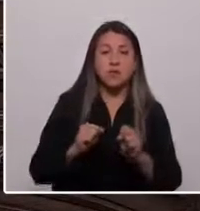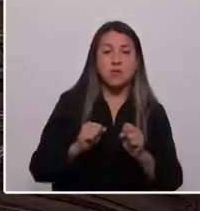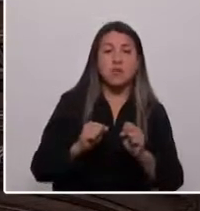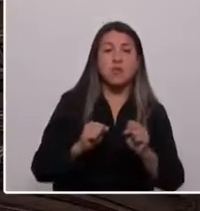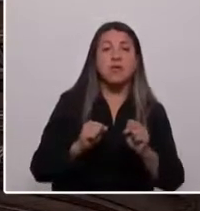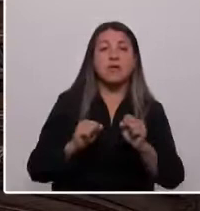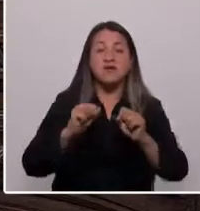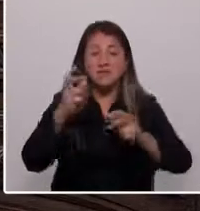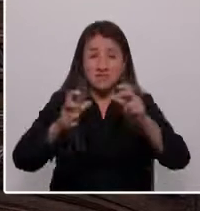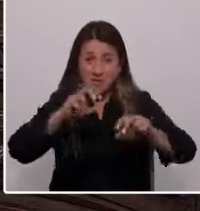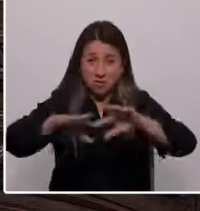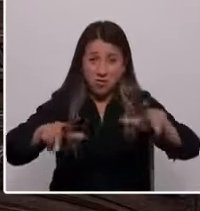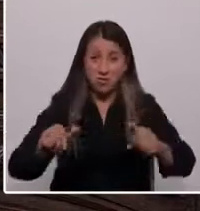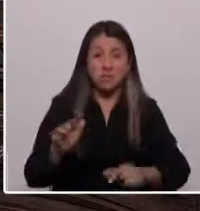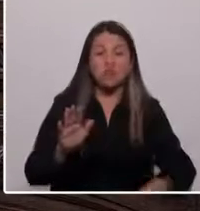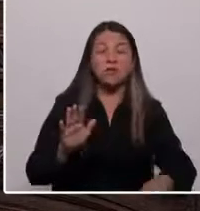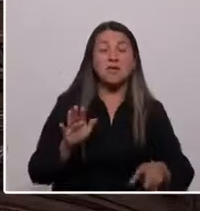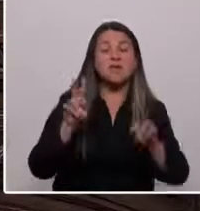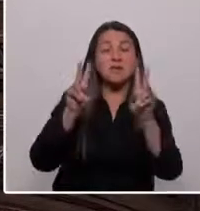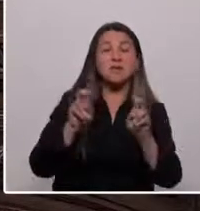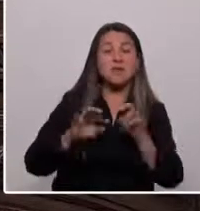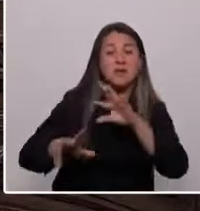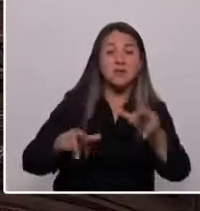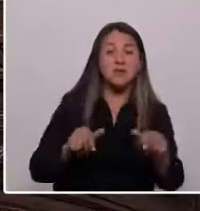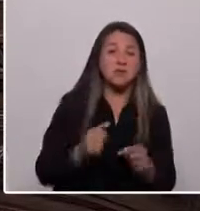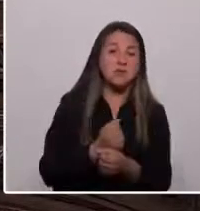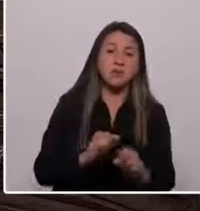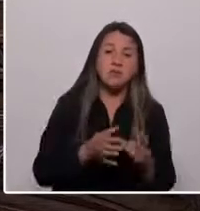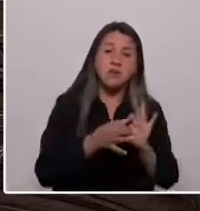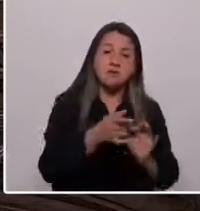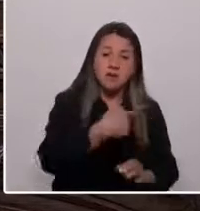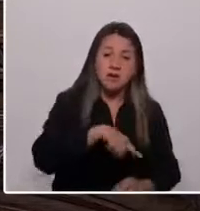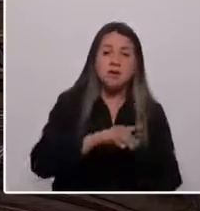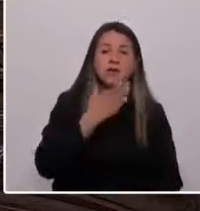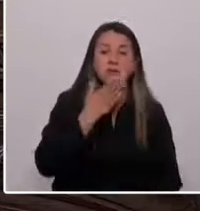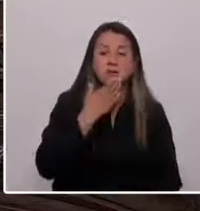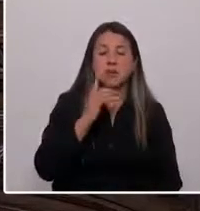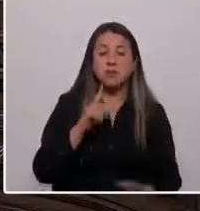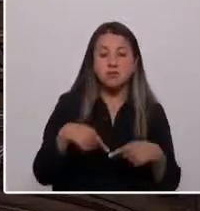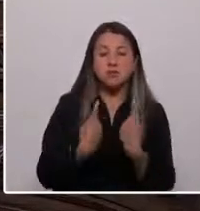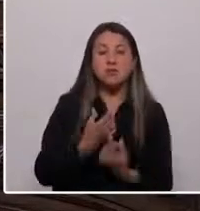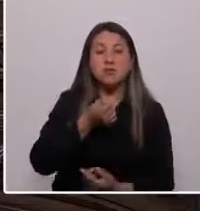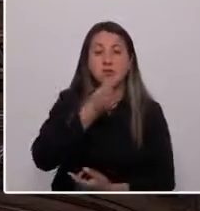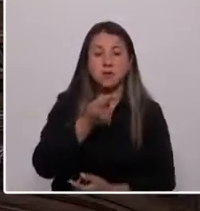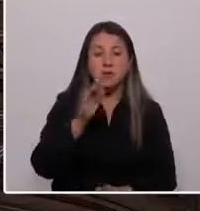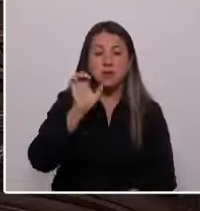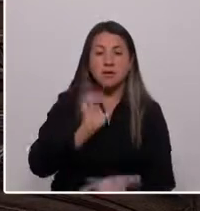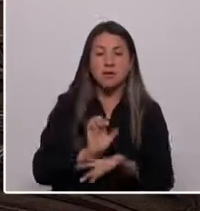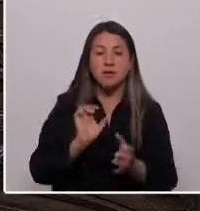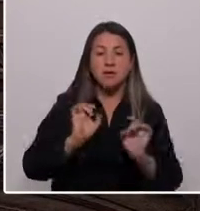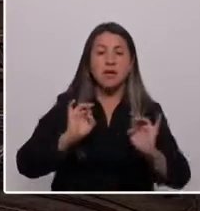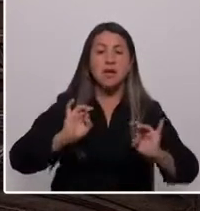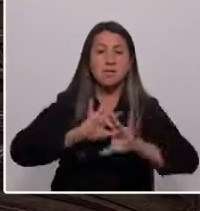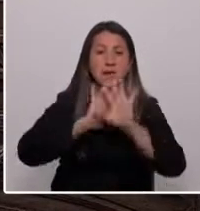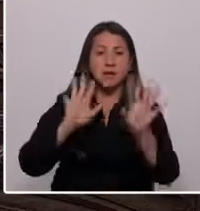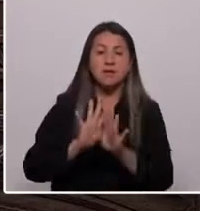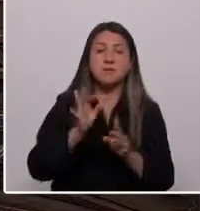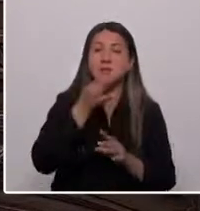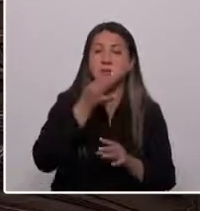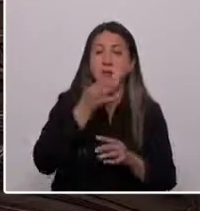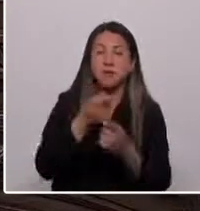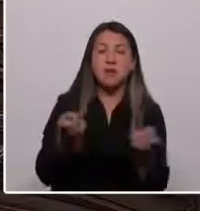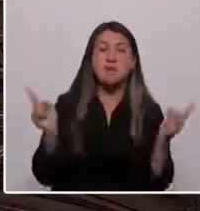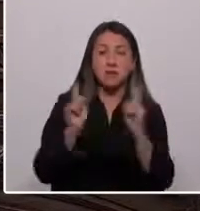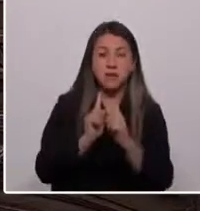delincuencia también nosotros nos declaramos en estado de emergencia medioambiental porque somos